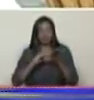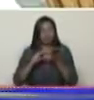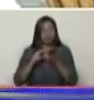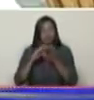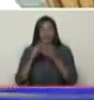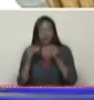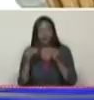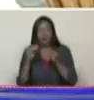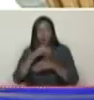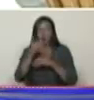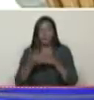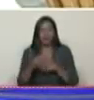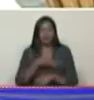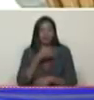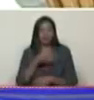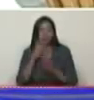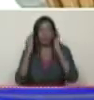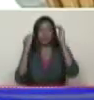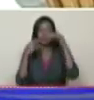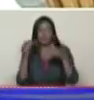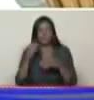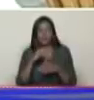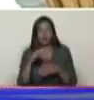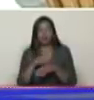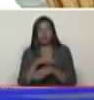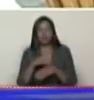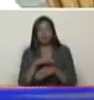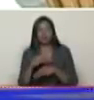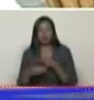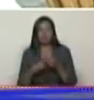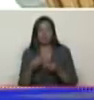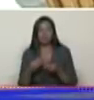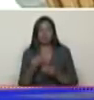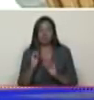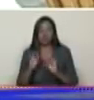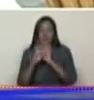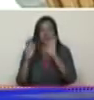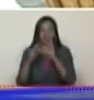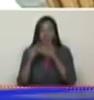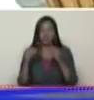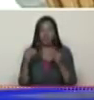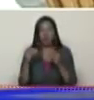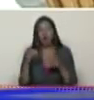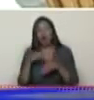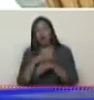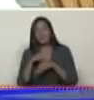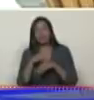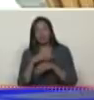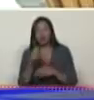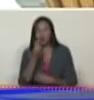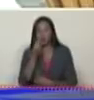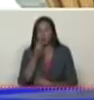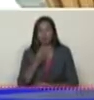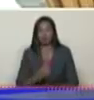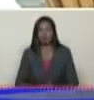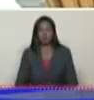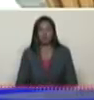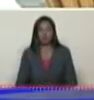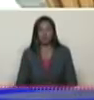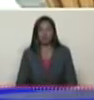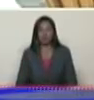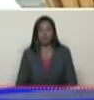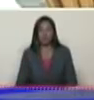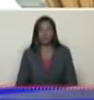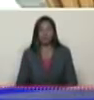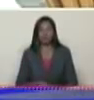los planes sociales para atender a través de la misión Negra Hipólita, de la misión Alimentación, de la misión Barrio